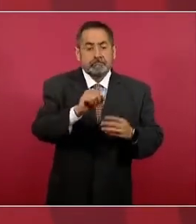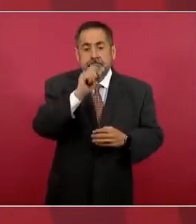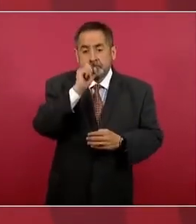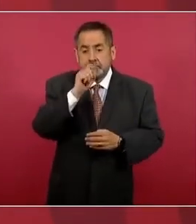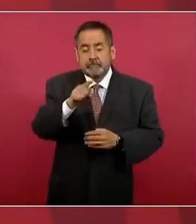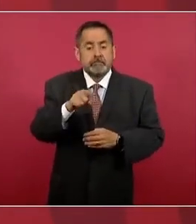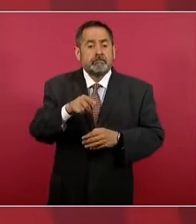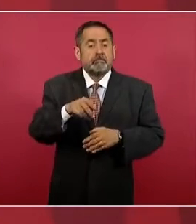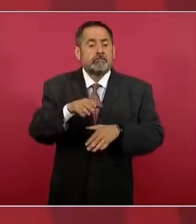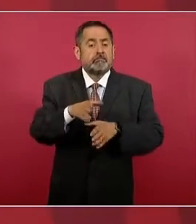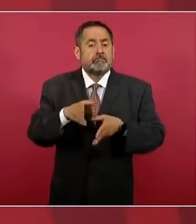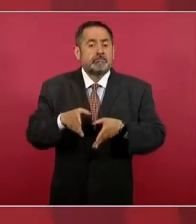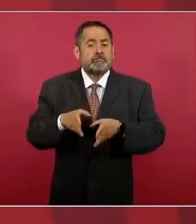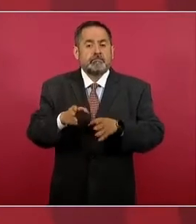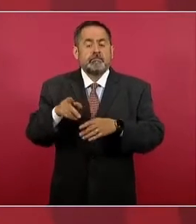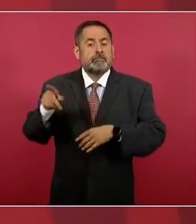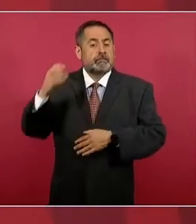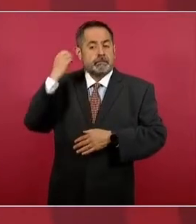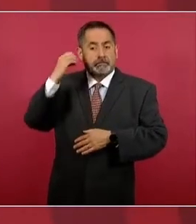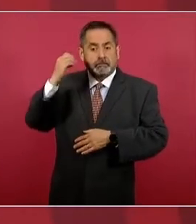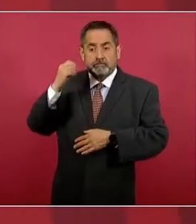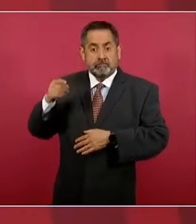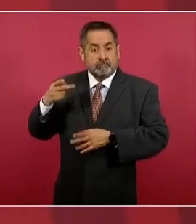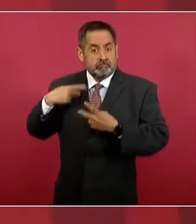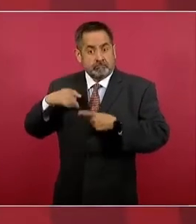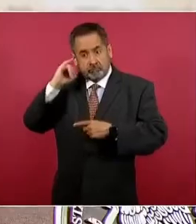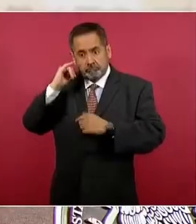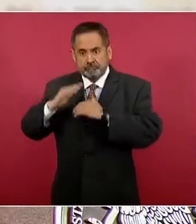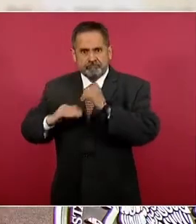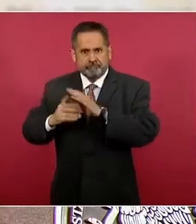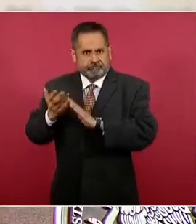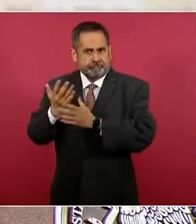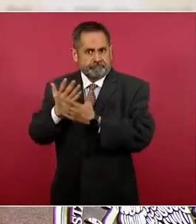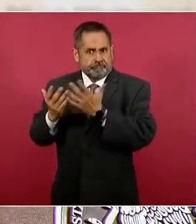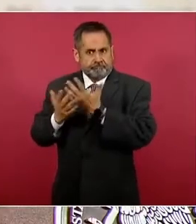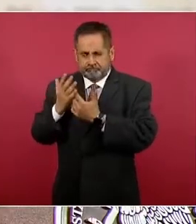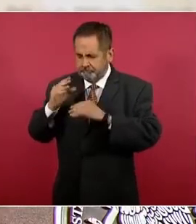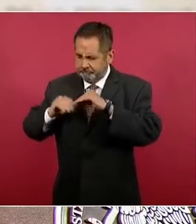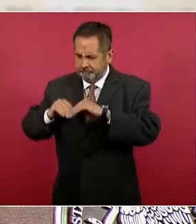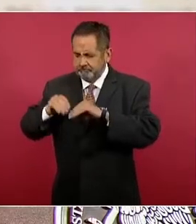caminos de mano de obra de Oaxaca, ya son